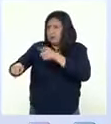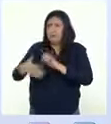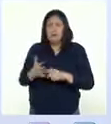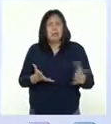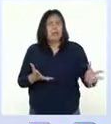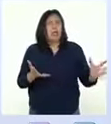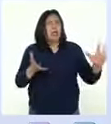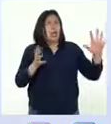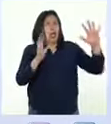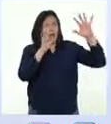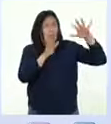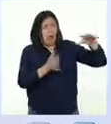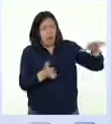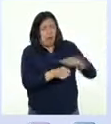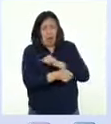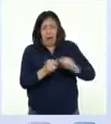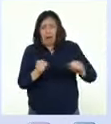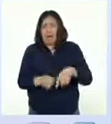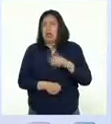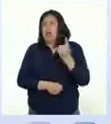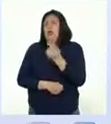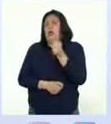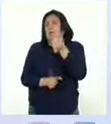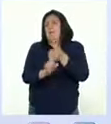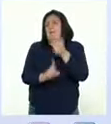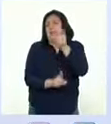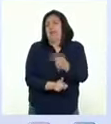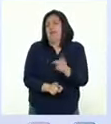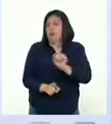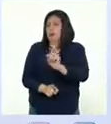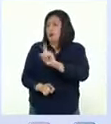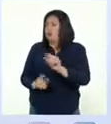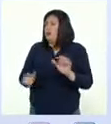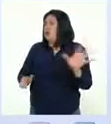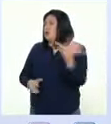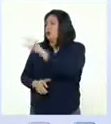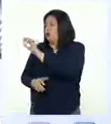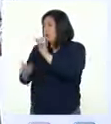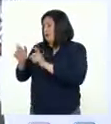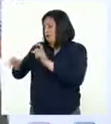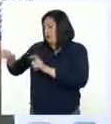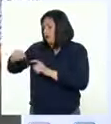desastres no son un asunto privado, sino un asunto público.